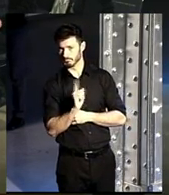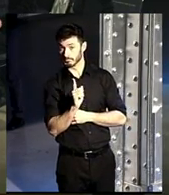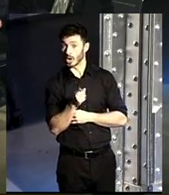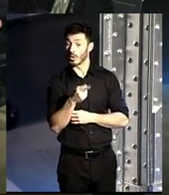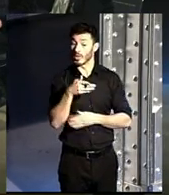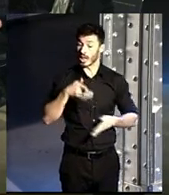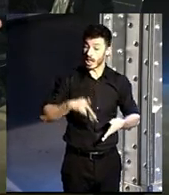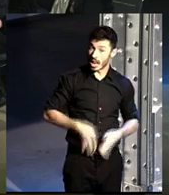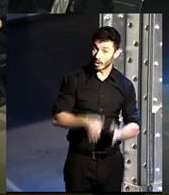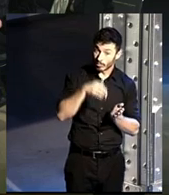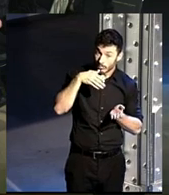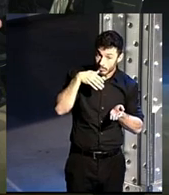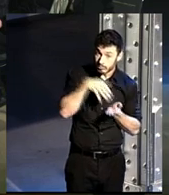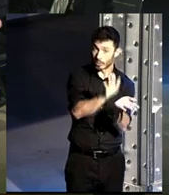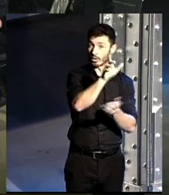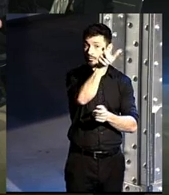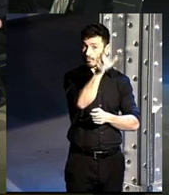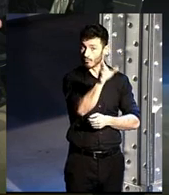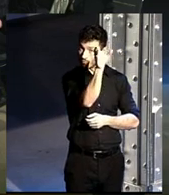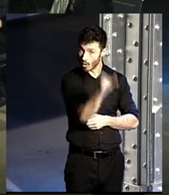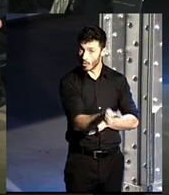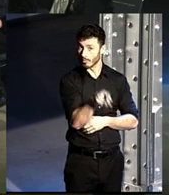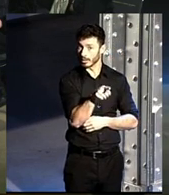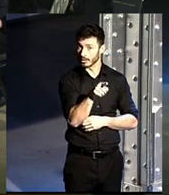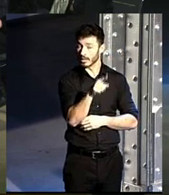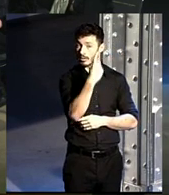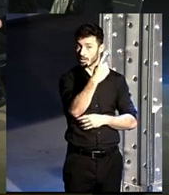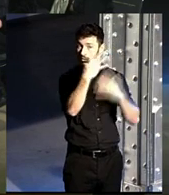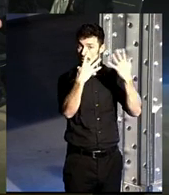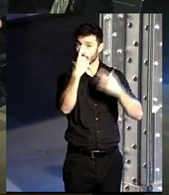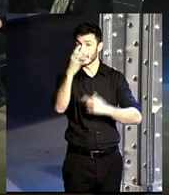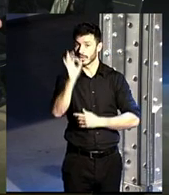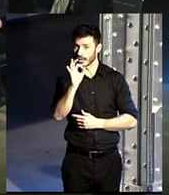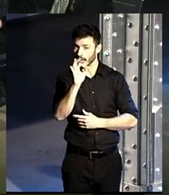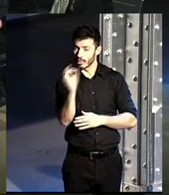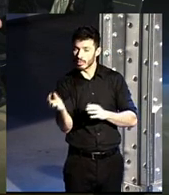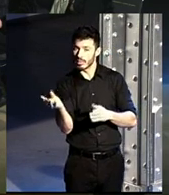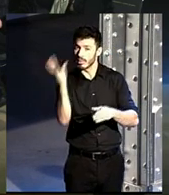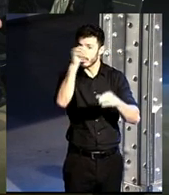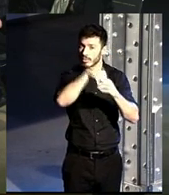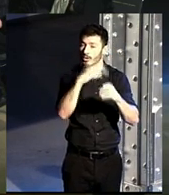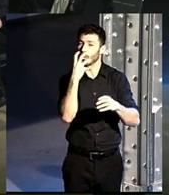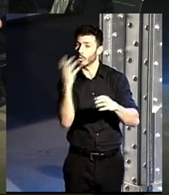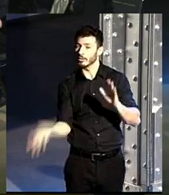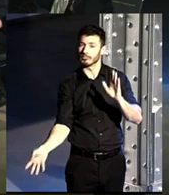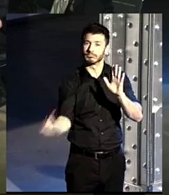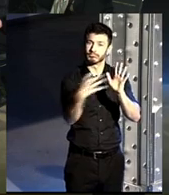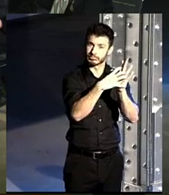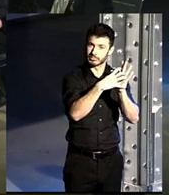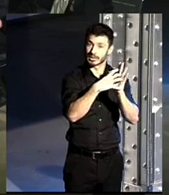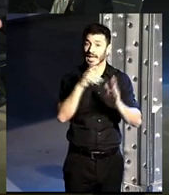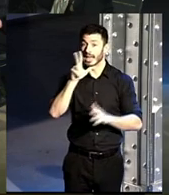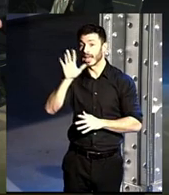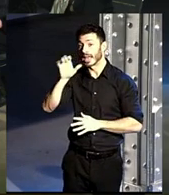publicó el volumen de 1910 puso dentro también su propio cuento que él nunca había